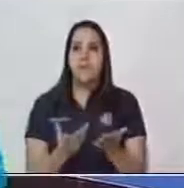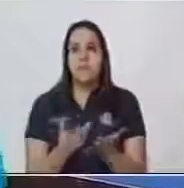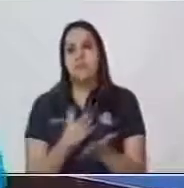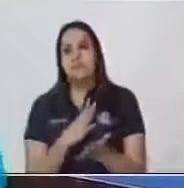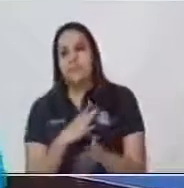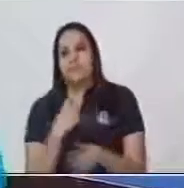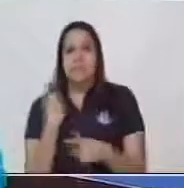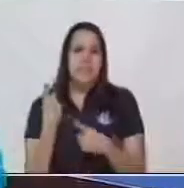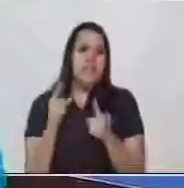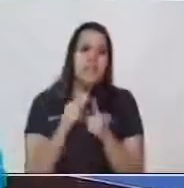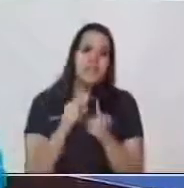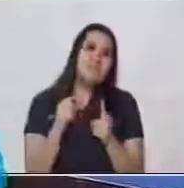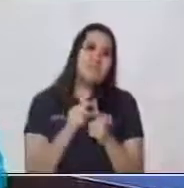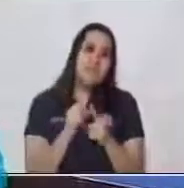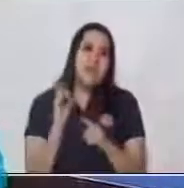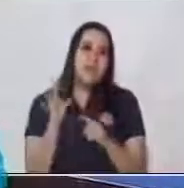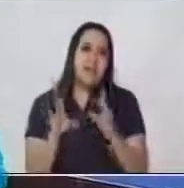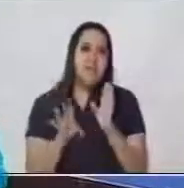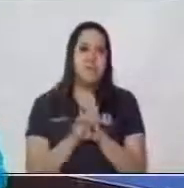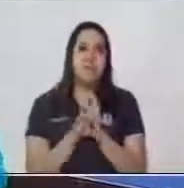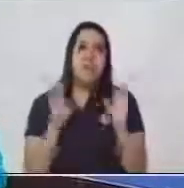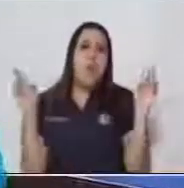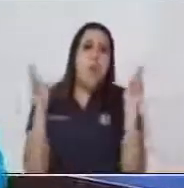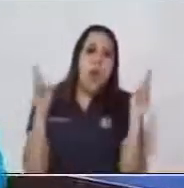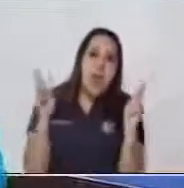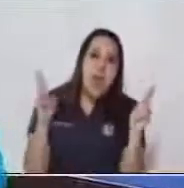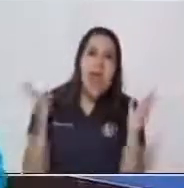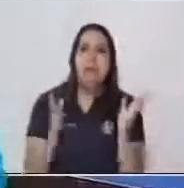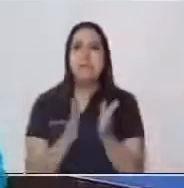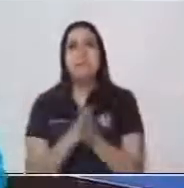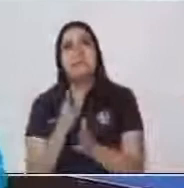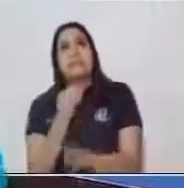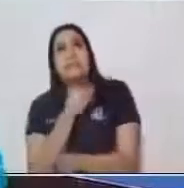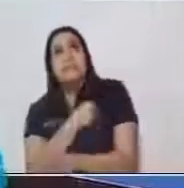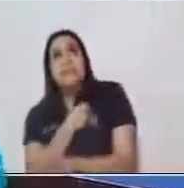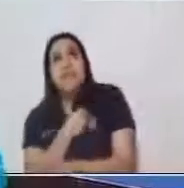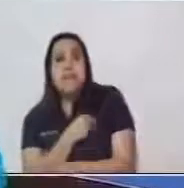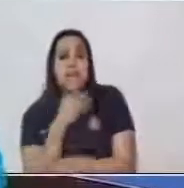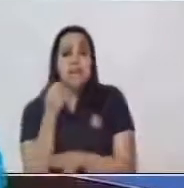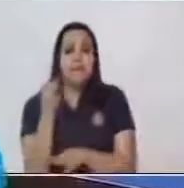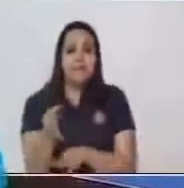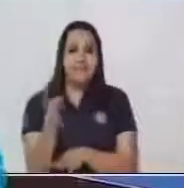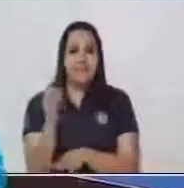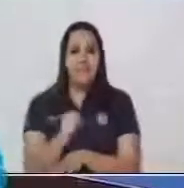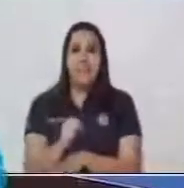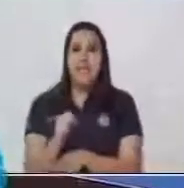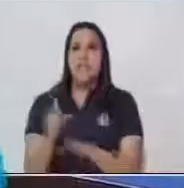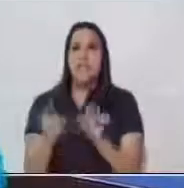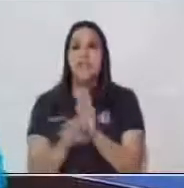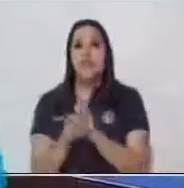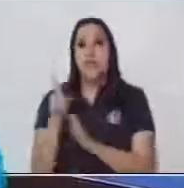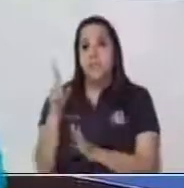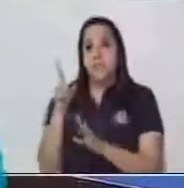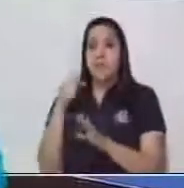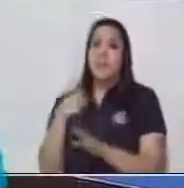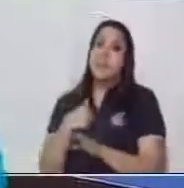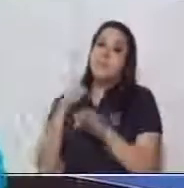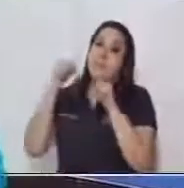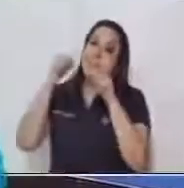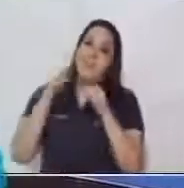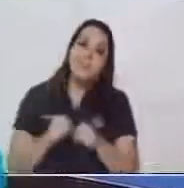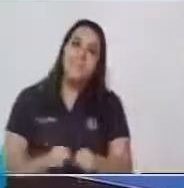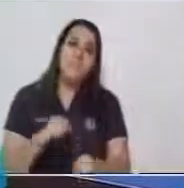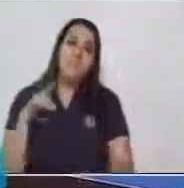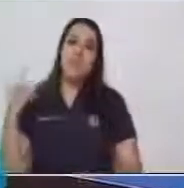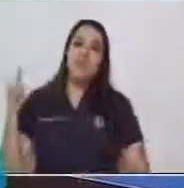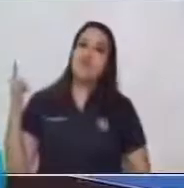tenemos palabras también como ojalá, quisiera, por ejemplo. Y aquí tenemos, si pudiera, viajaría